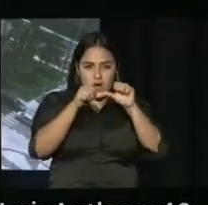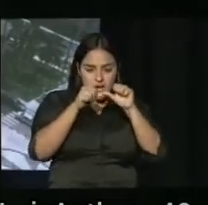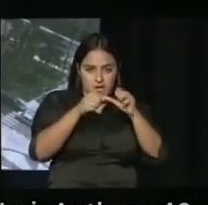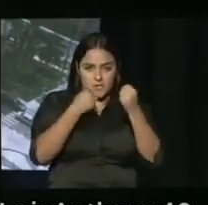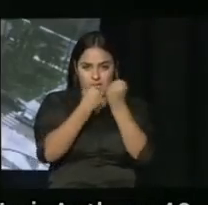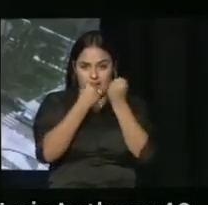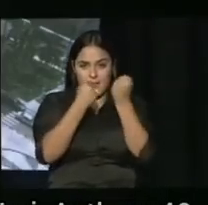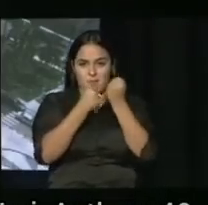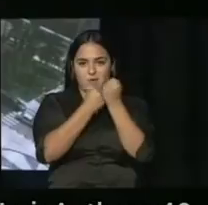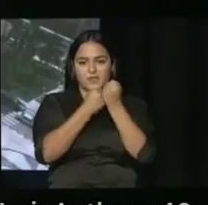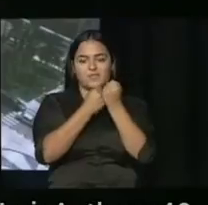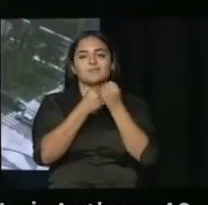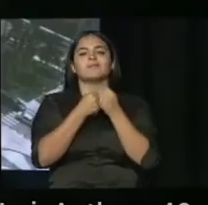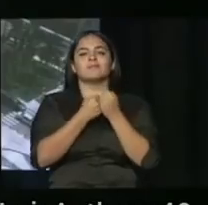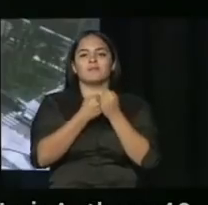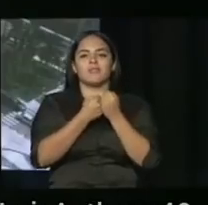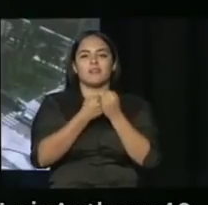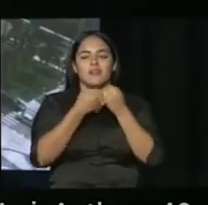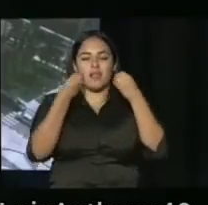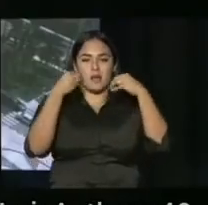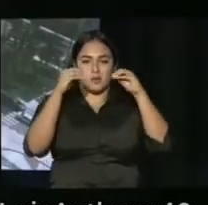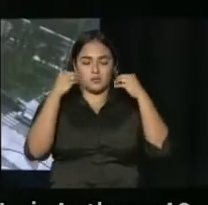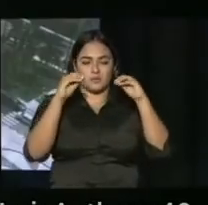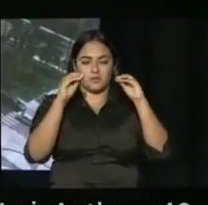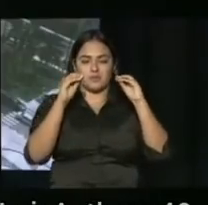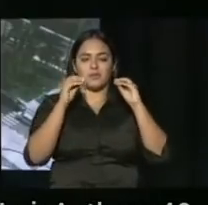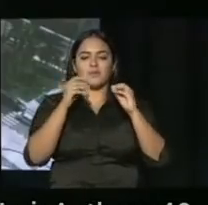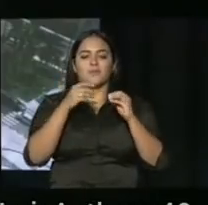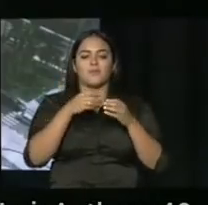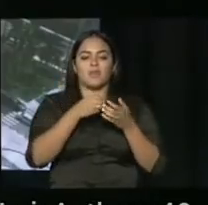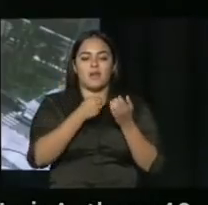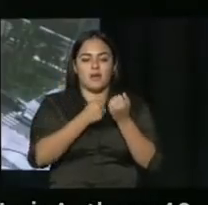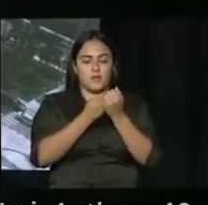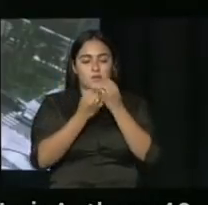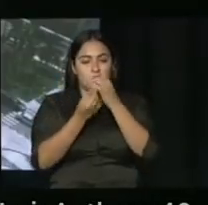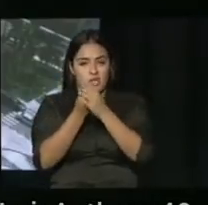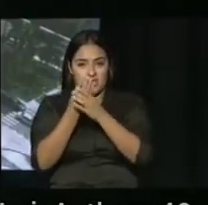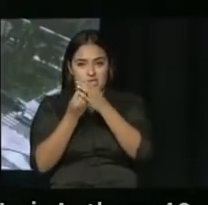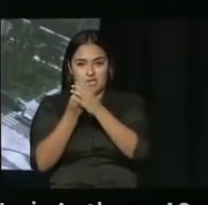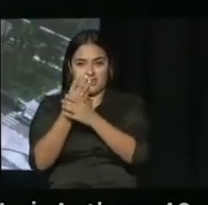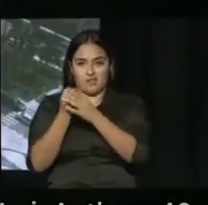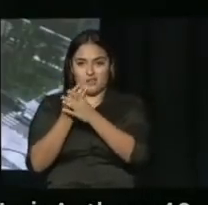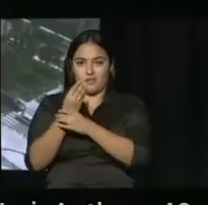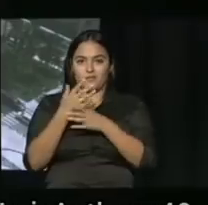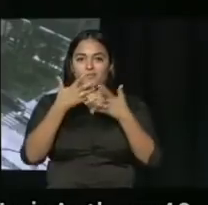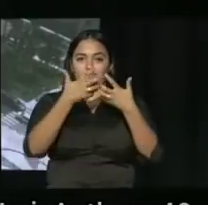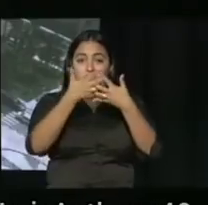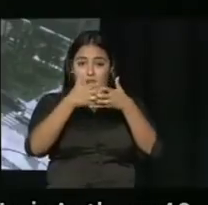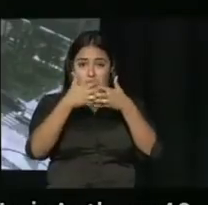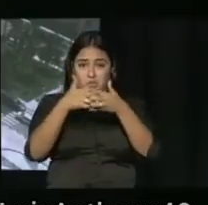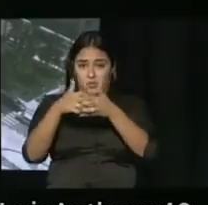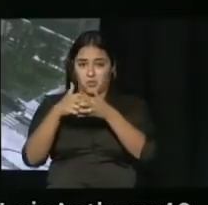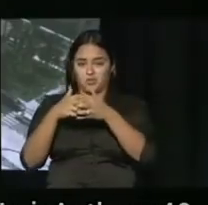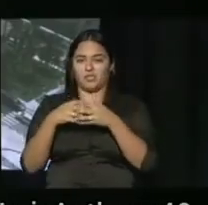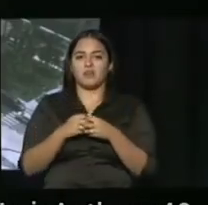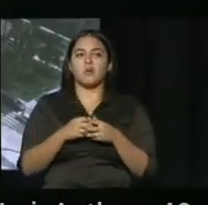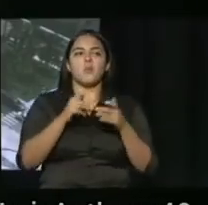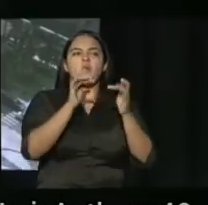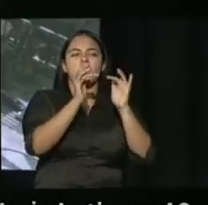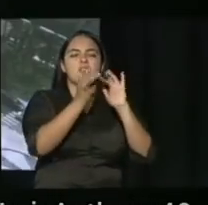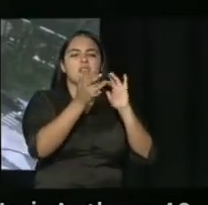manufactura, incentivando la agricultura y fomentando el crecimiento de industrias emergentes como la